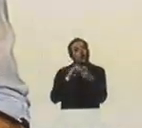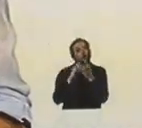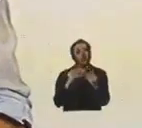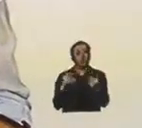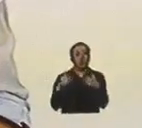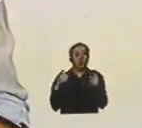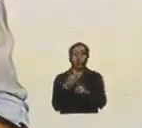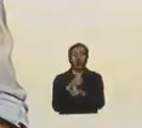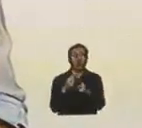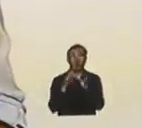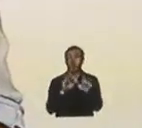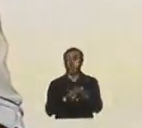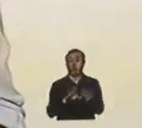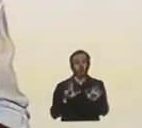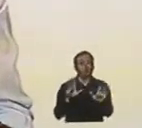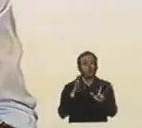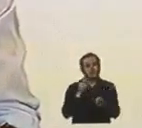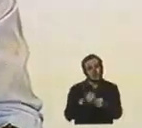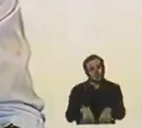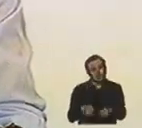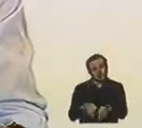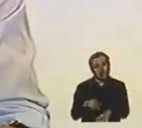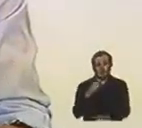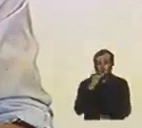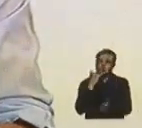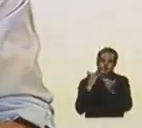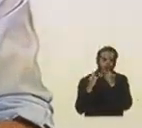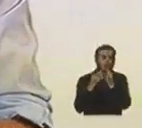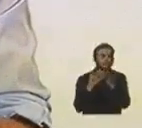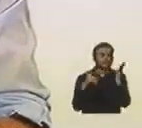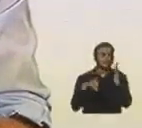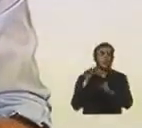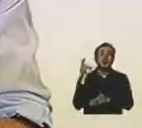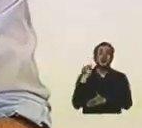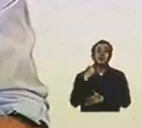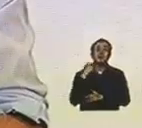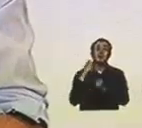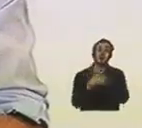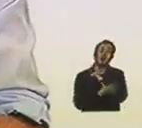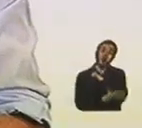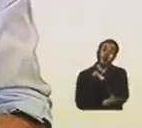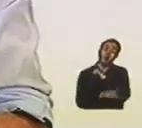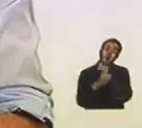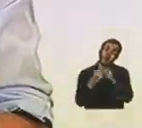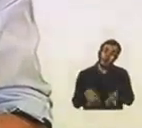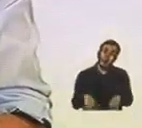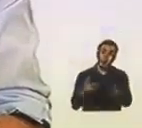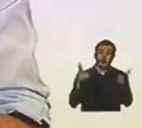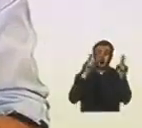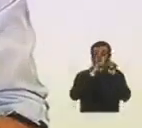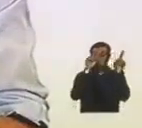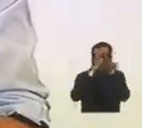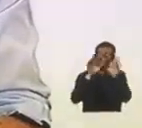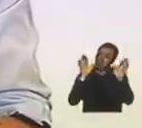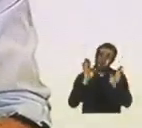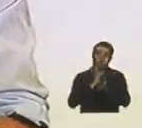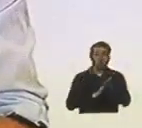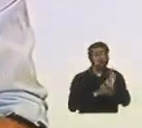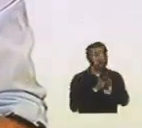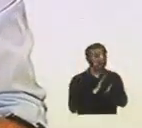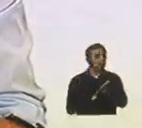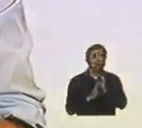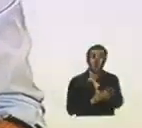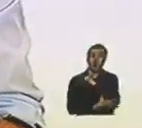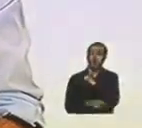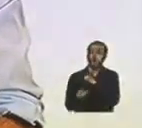así porque el daño es terrible. Y siempre este tipo de daños, los que más lo sufren son los más pobres. Los empresarios verán cómo se dan la vuelta y siguen